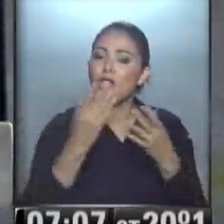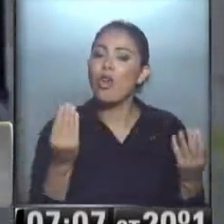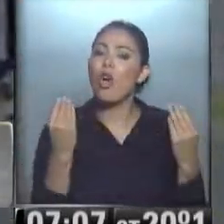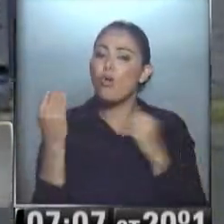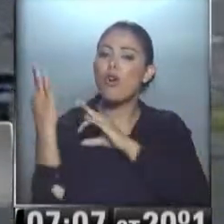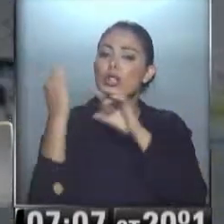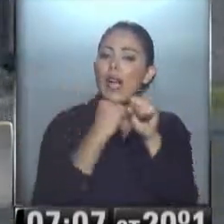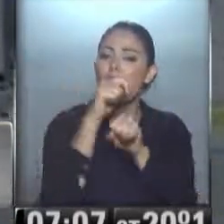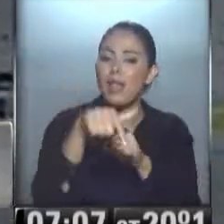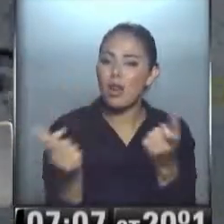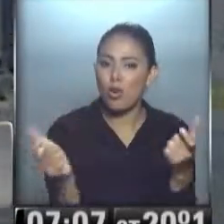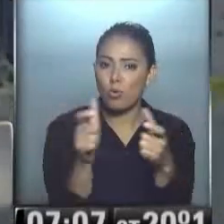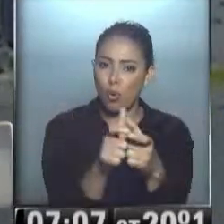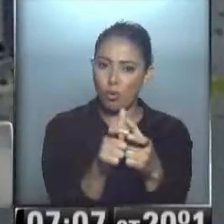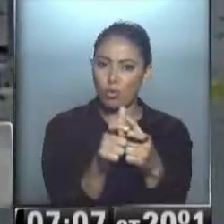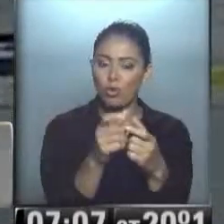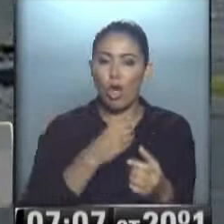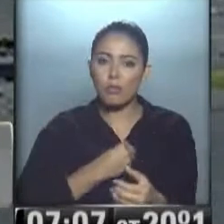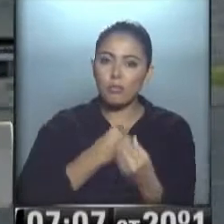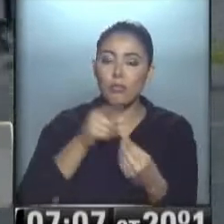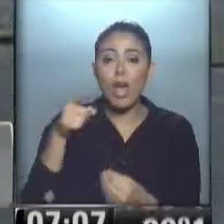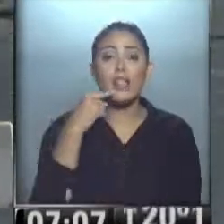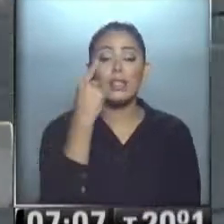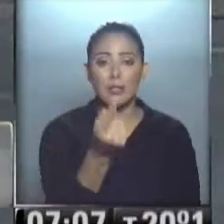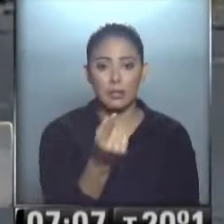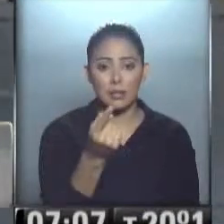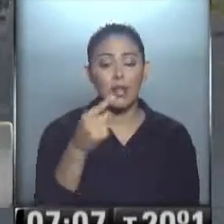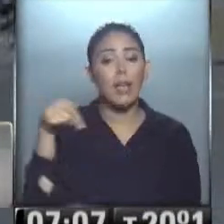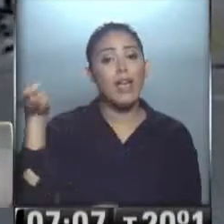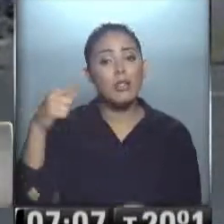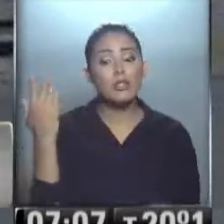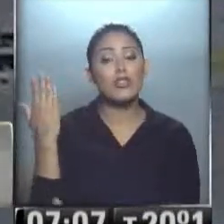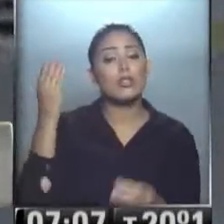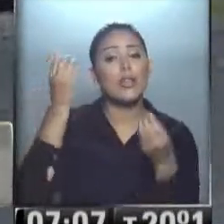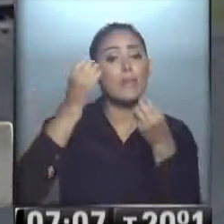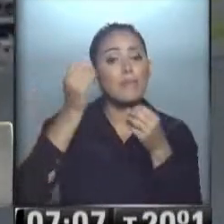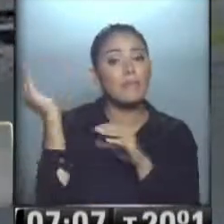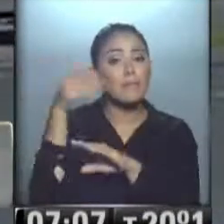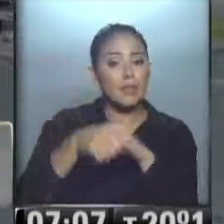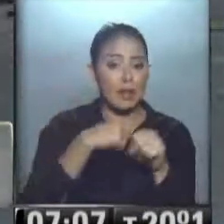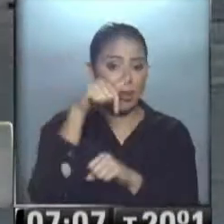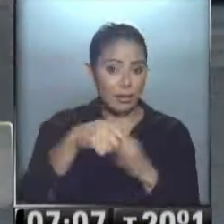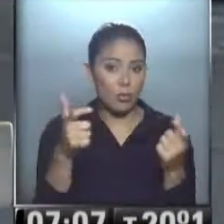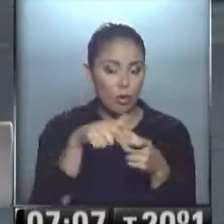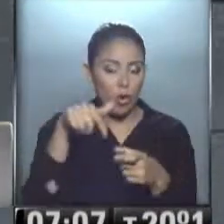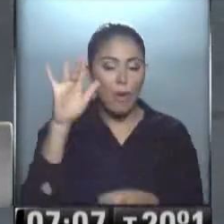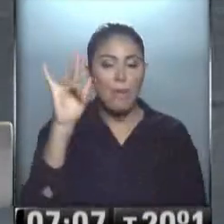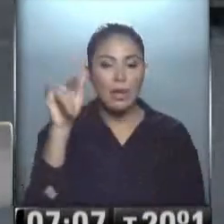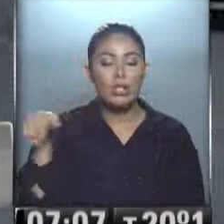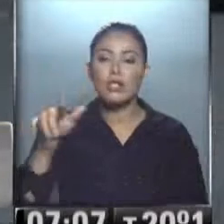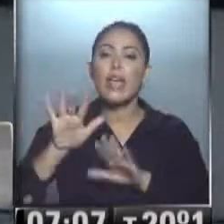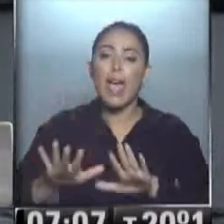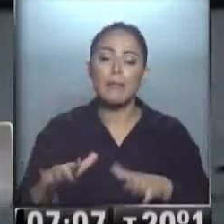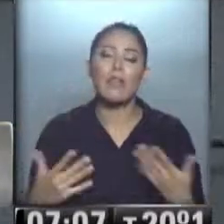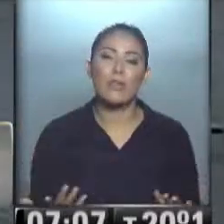aquí a esta reunión manifestado que llegan a esta reunión de esta jornada desde este día miércoles esperando